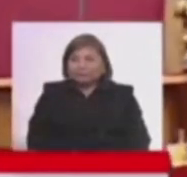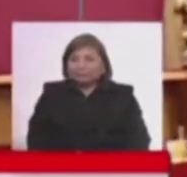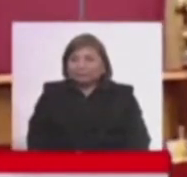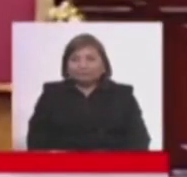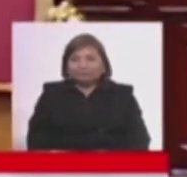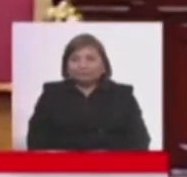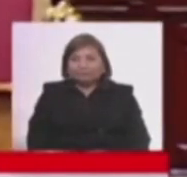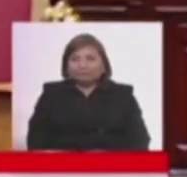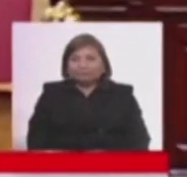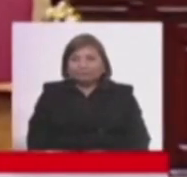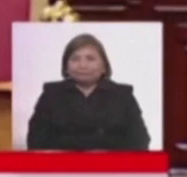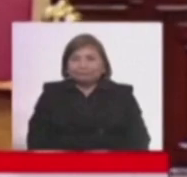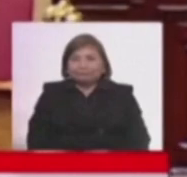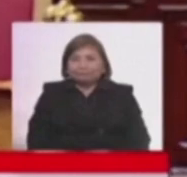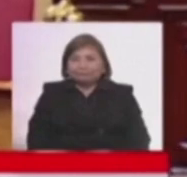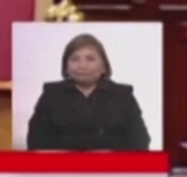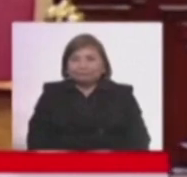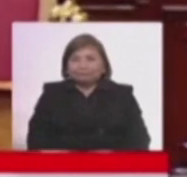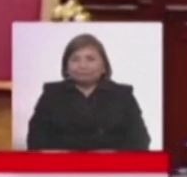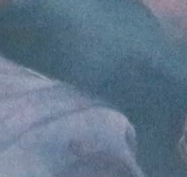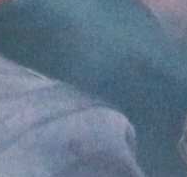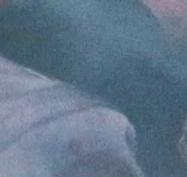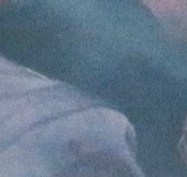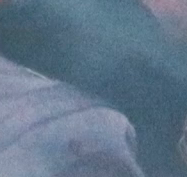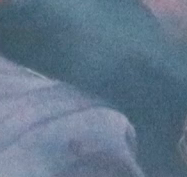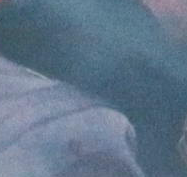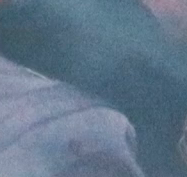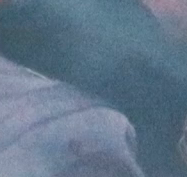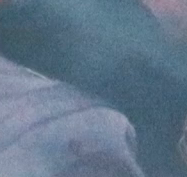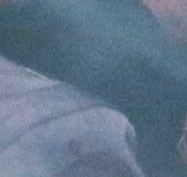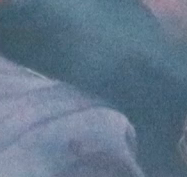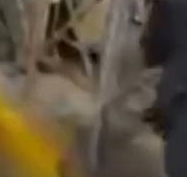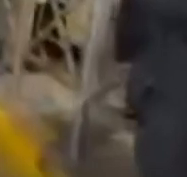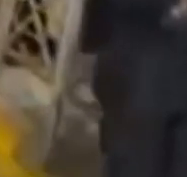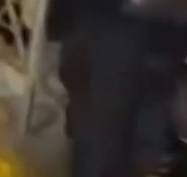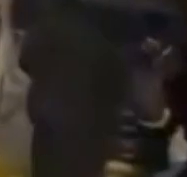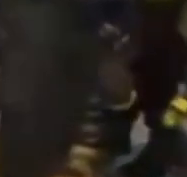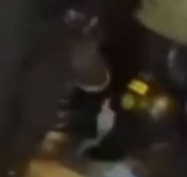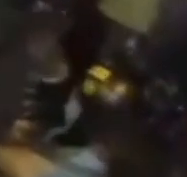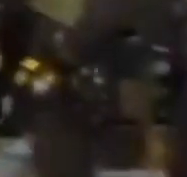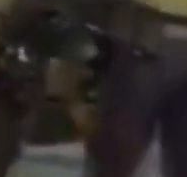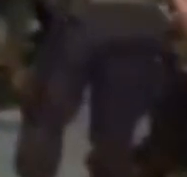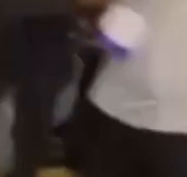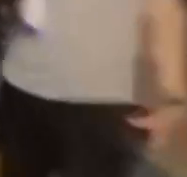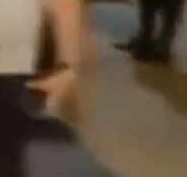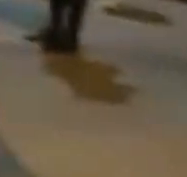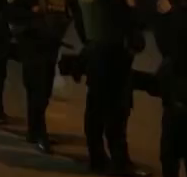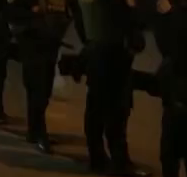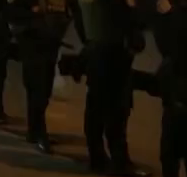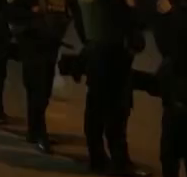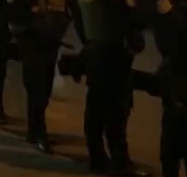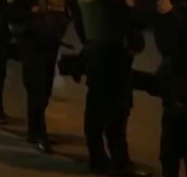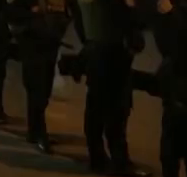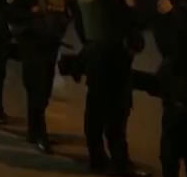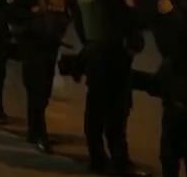horas después de que el entonces mandatario Pedro Castillo, su predecesor y ex jefe, fuera destituido en un juicio político y detenido por